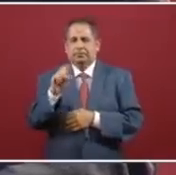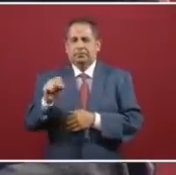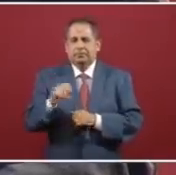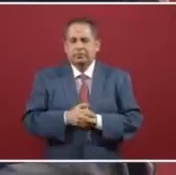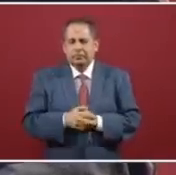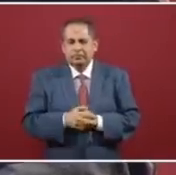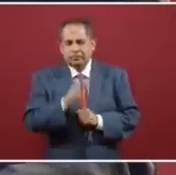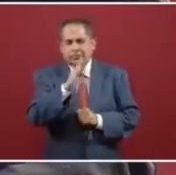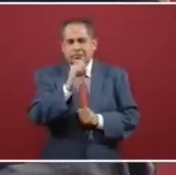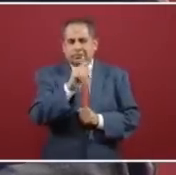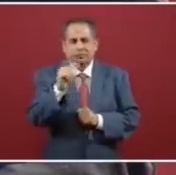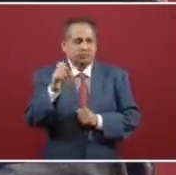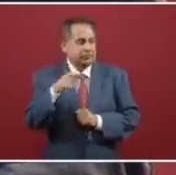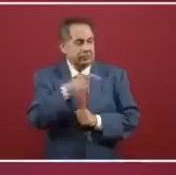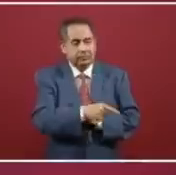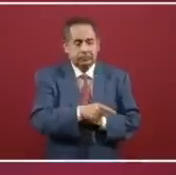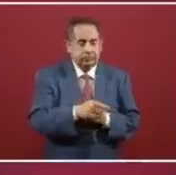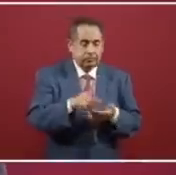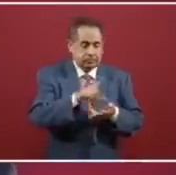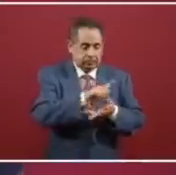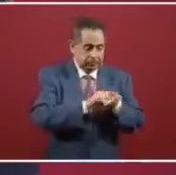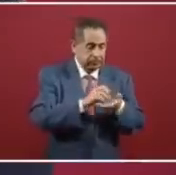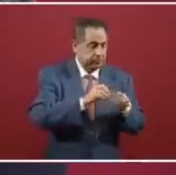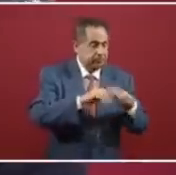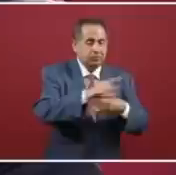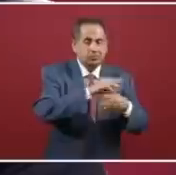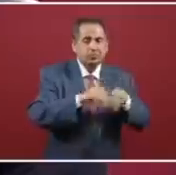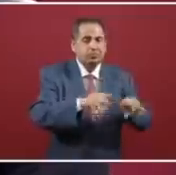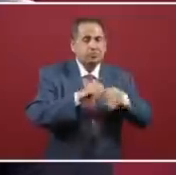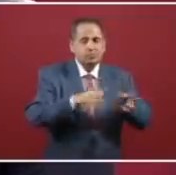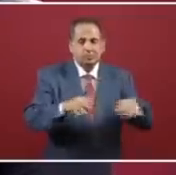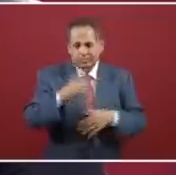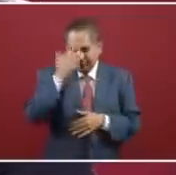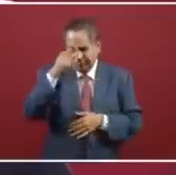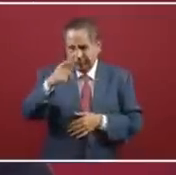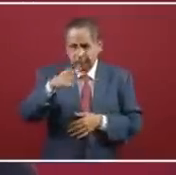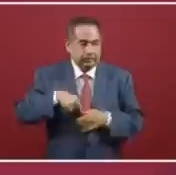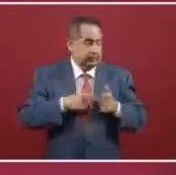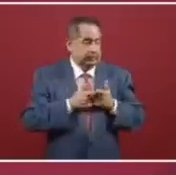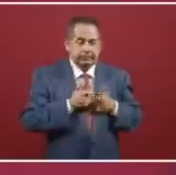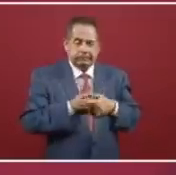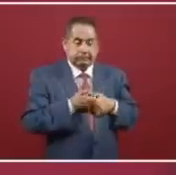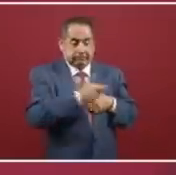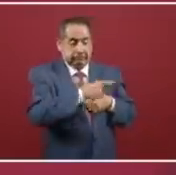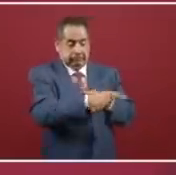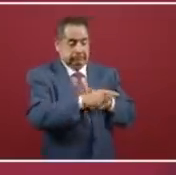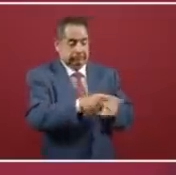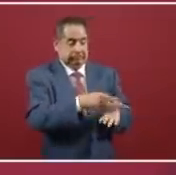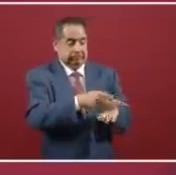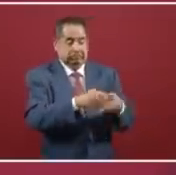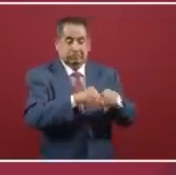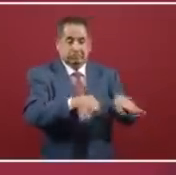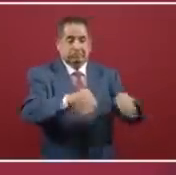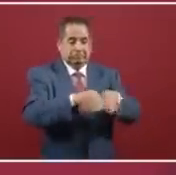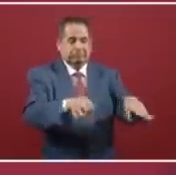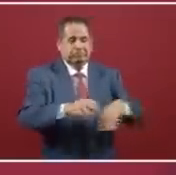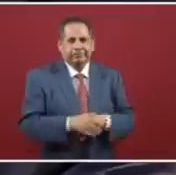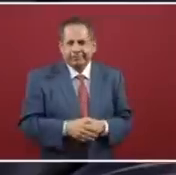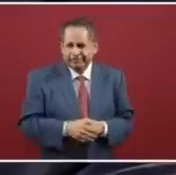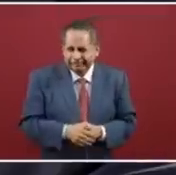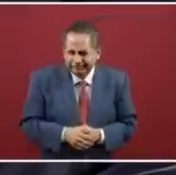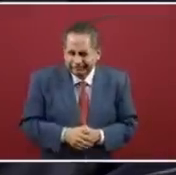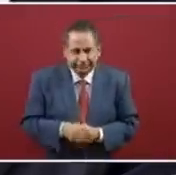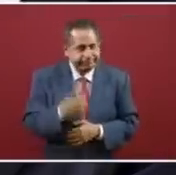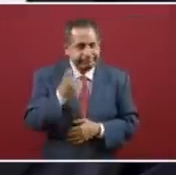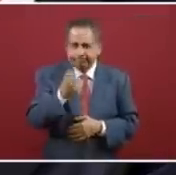los robots se ven que compran servicio ahí debería